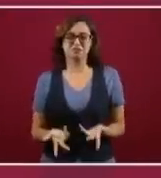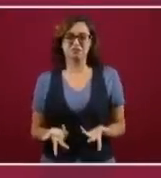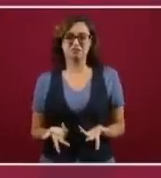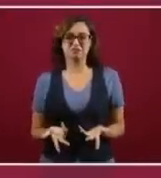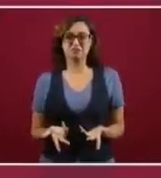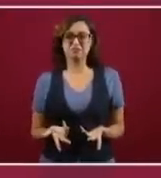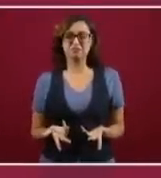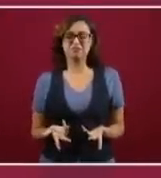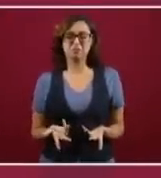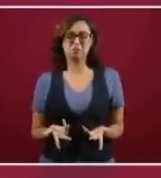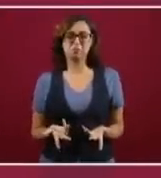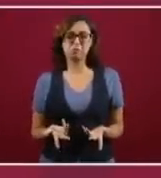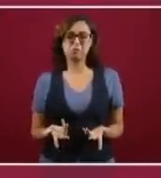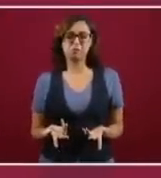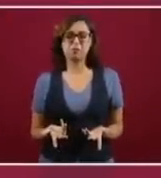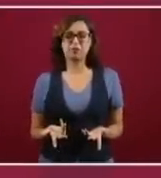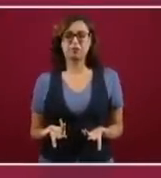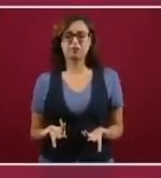y que se